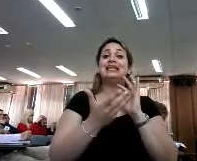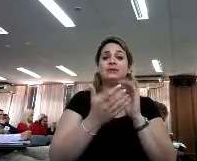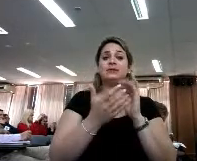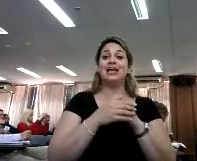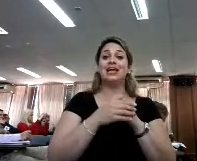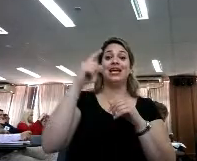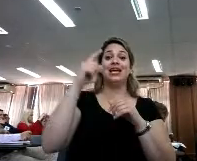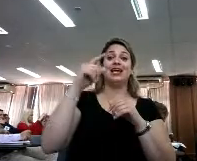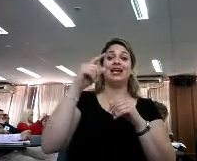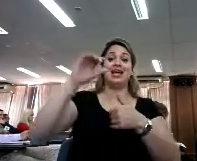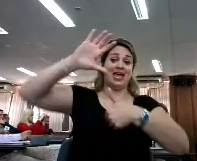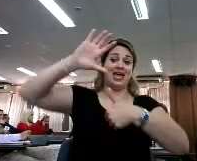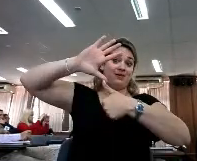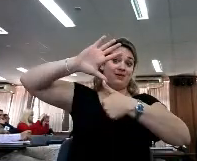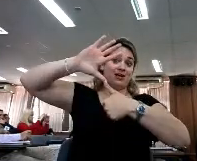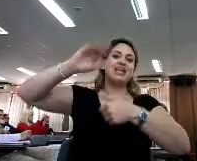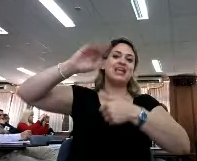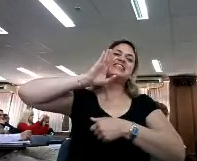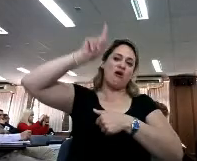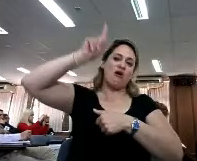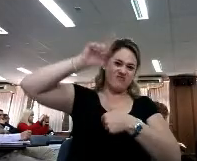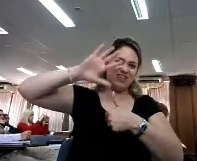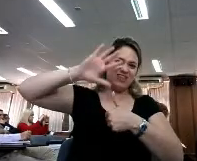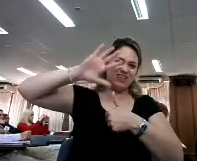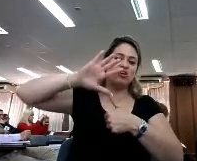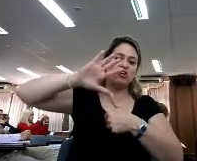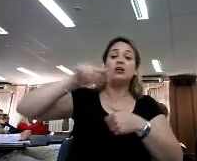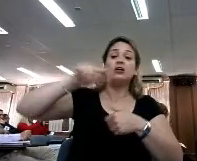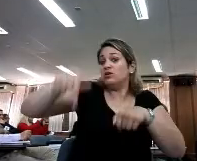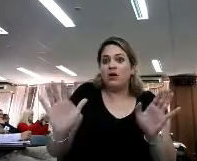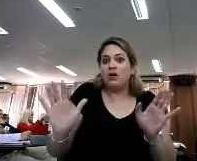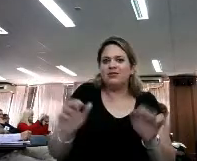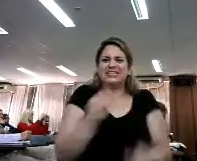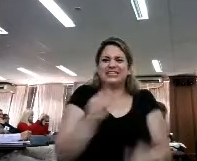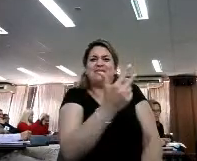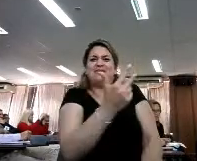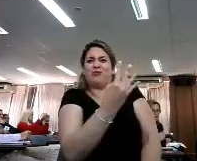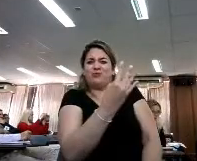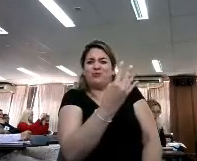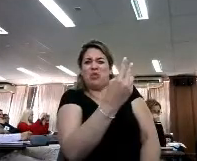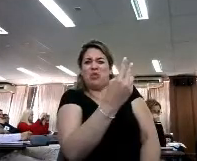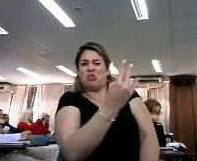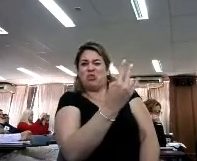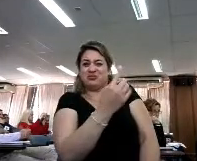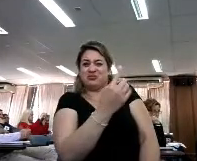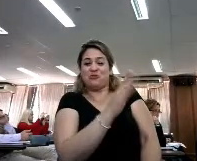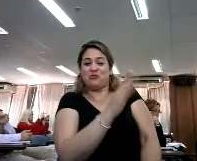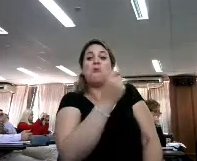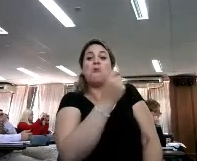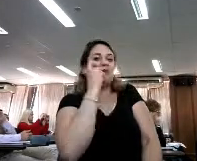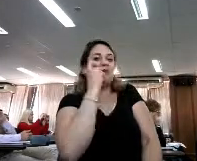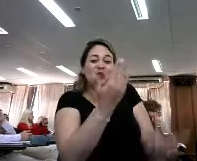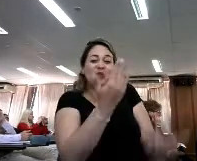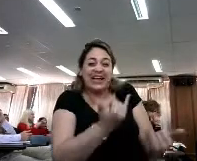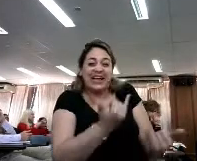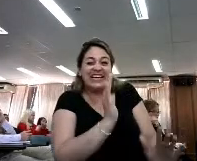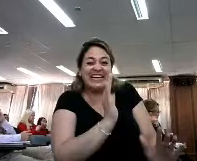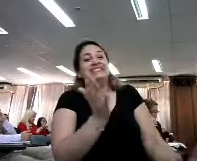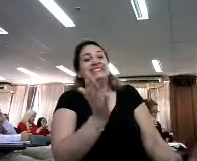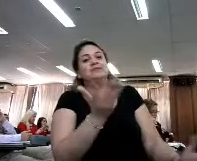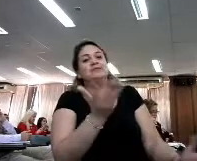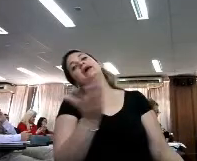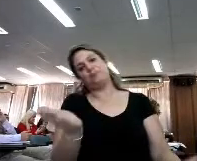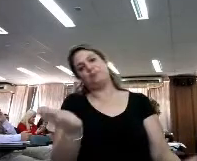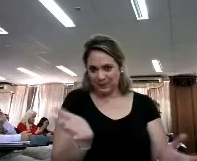norteamericano y de Estados Unidos, ¿cómo voy? ¿3 minutos? ¿4? ¿3? ¿2? ¿1? Bueno,